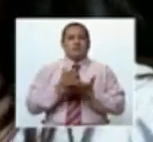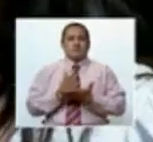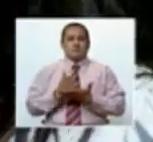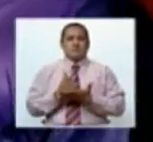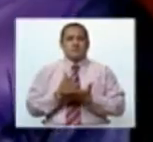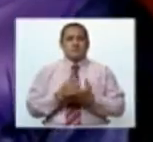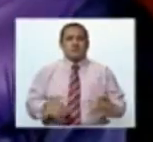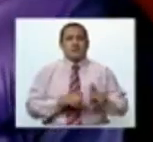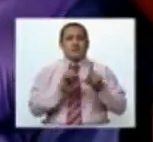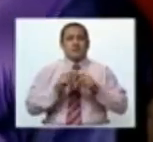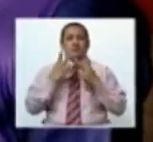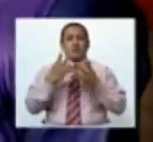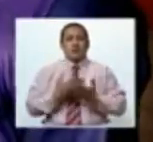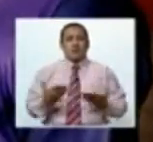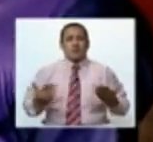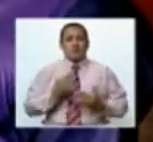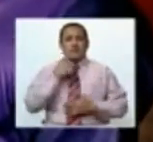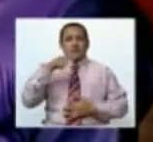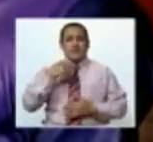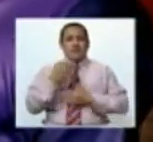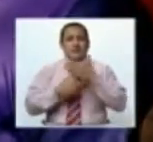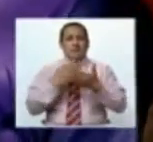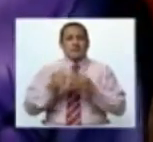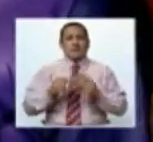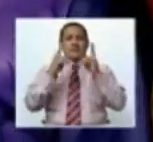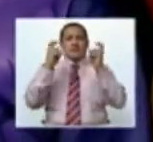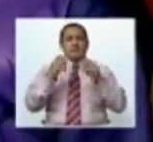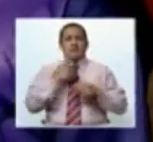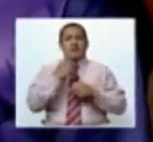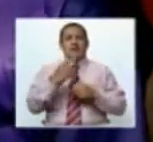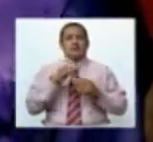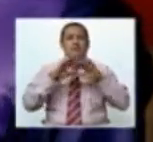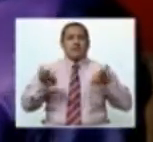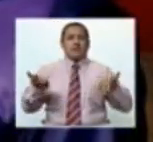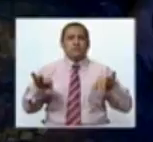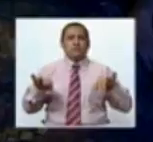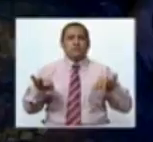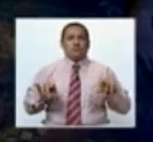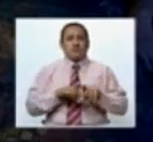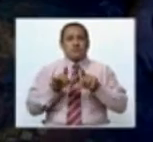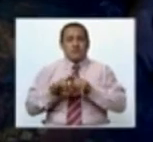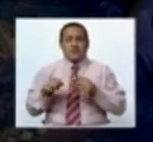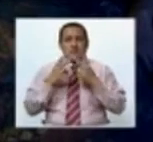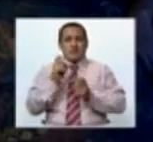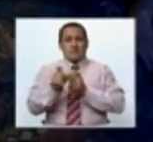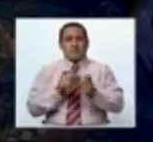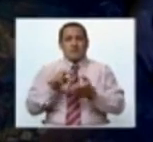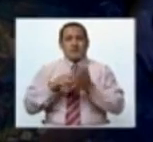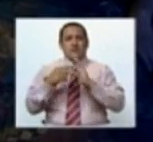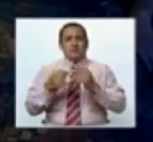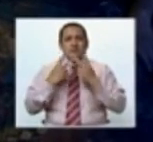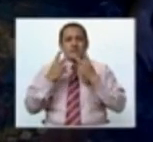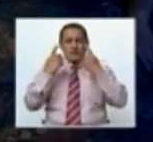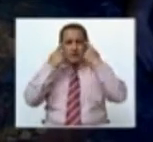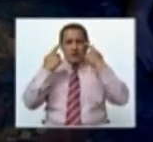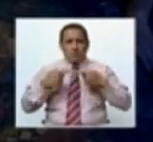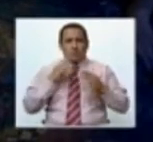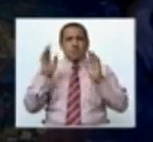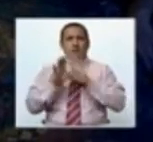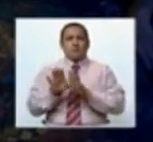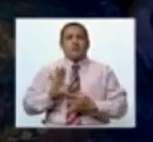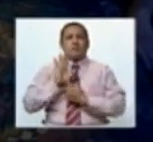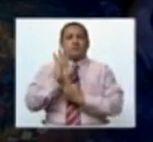engorroso. Uno de estos recursos para agilizar los temas es la separación de hecho, que se trata en buena